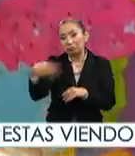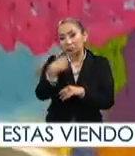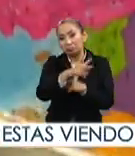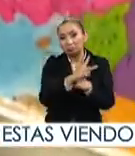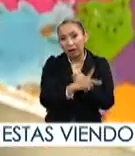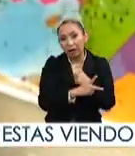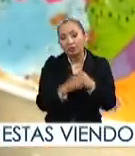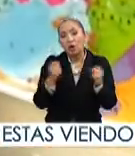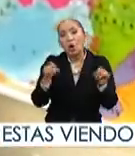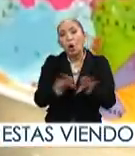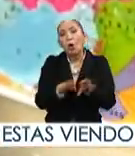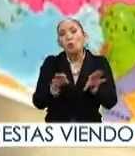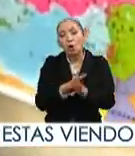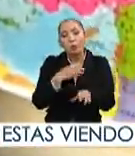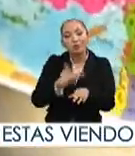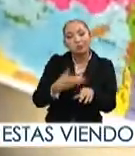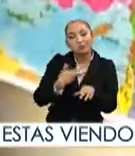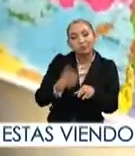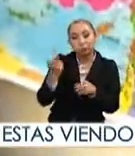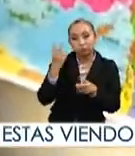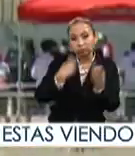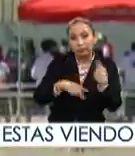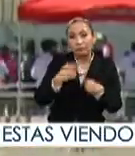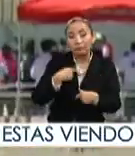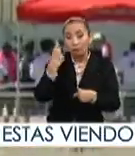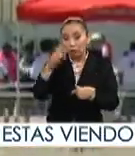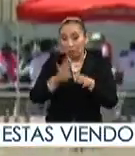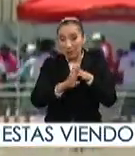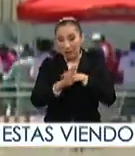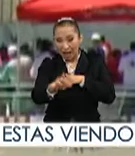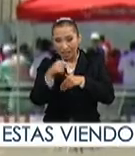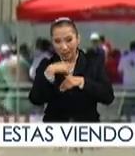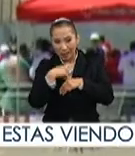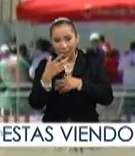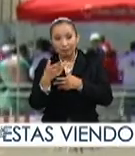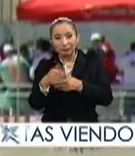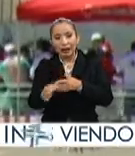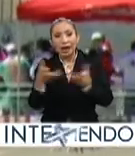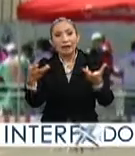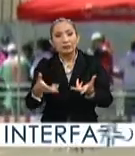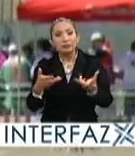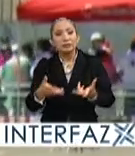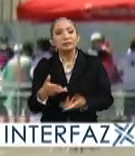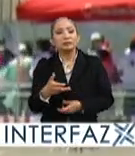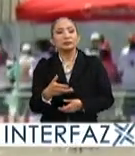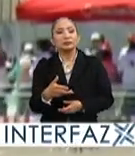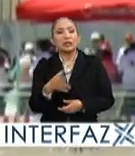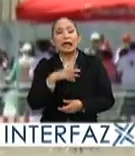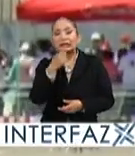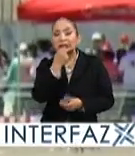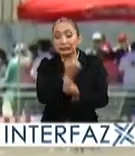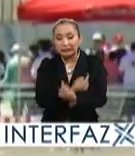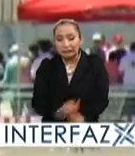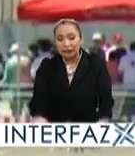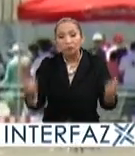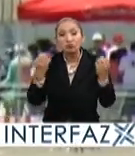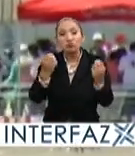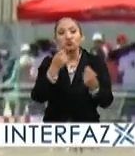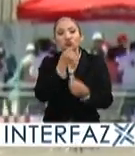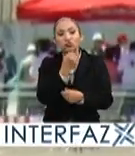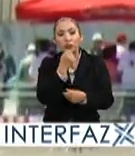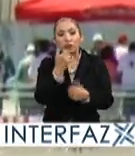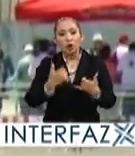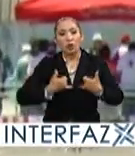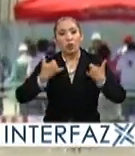país, cómo van gestionando estas llegadas. Entre estos migrantes que se van generando hay niños, muchísimos